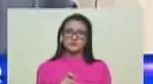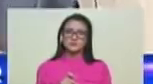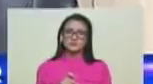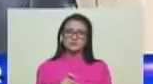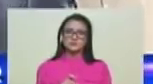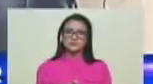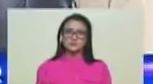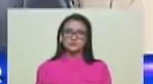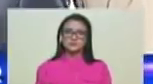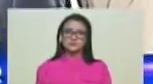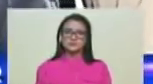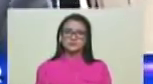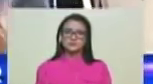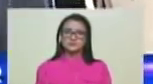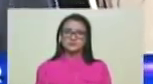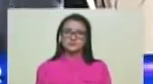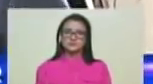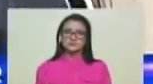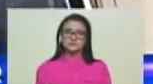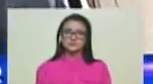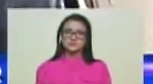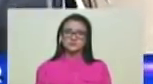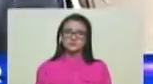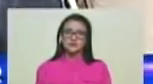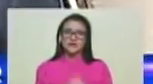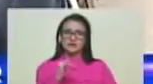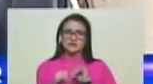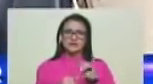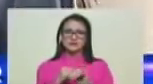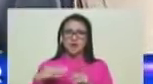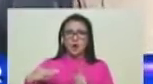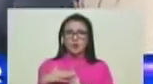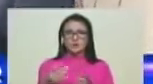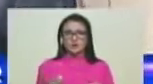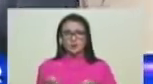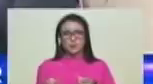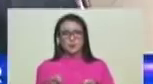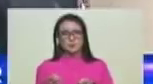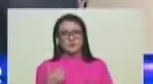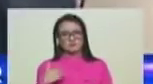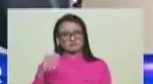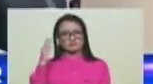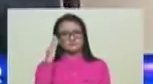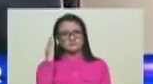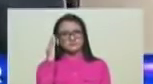en detalle de una conspiración internacional contra la economía, y ya sabemos